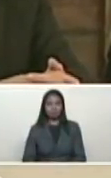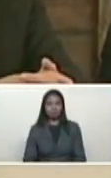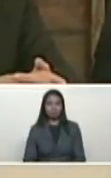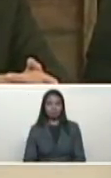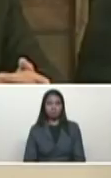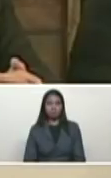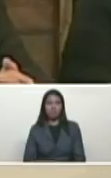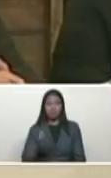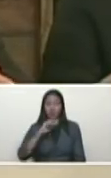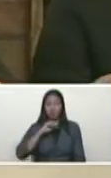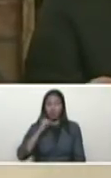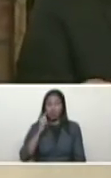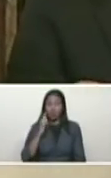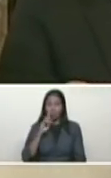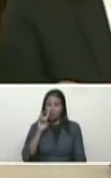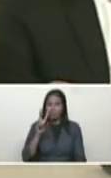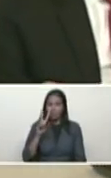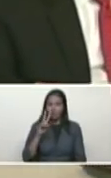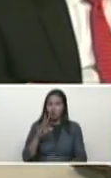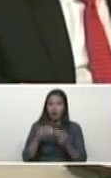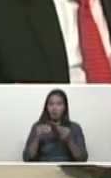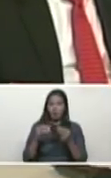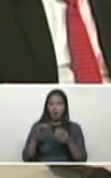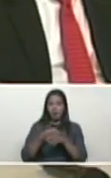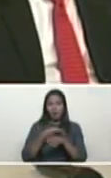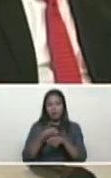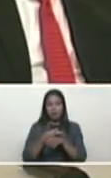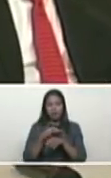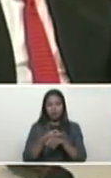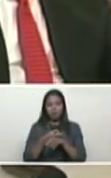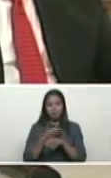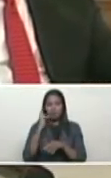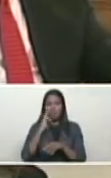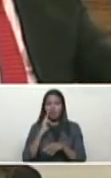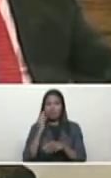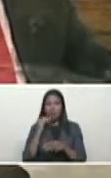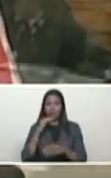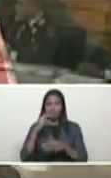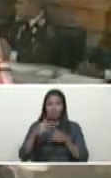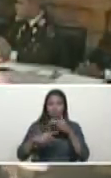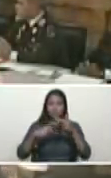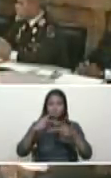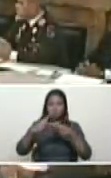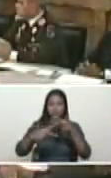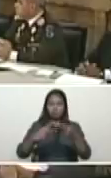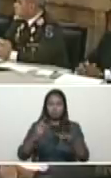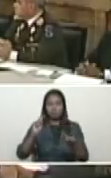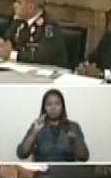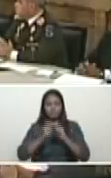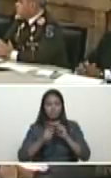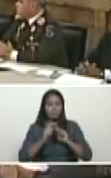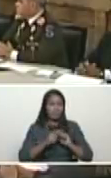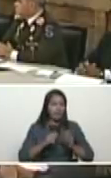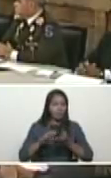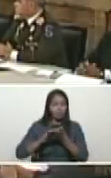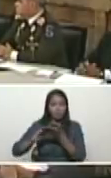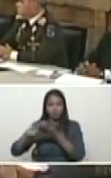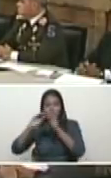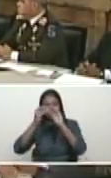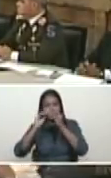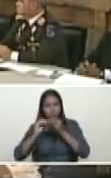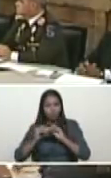también hemos enarbolado desde el gobierno nacional la necesidad de un gran proceso de cambios renovación y